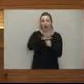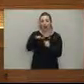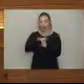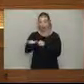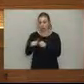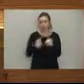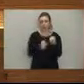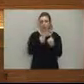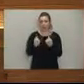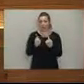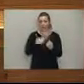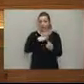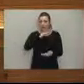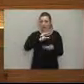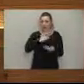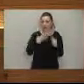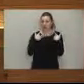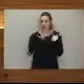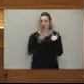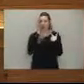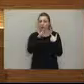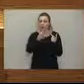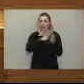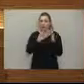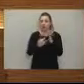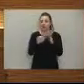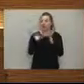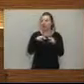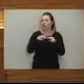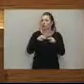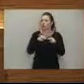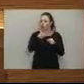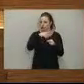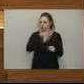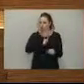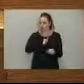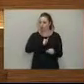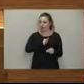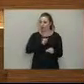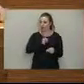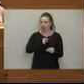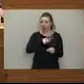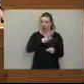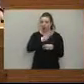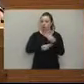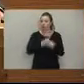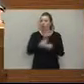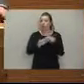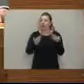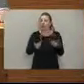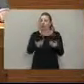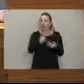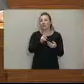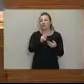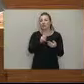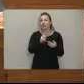competencia para mejorar la efectividad de las medidas y de los instrumentos de los que ya disponemos y tenemos a la mano, ¿no? No se trata de que porque acudamos a